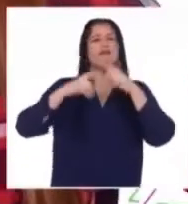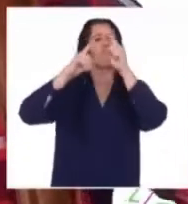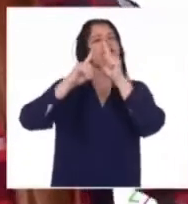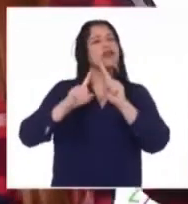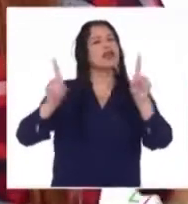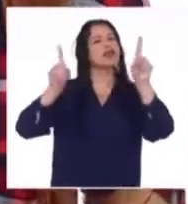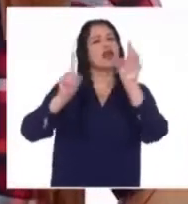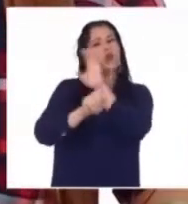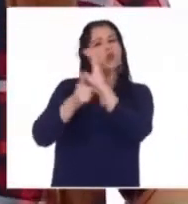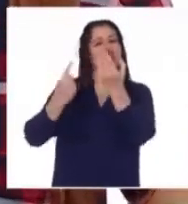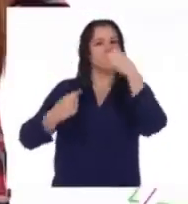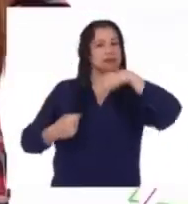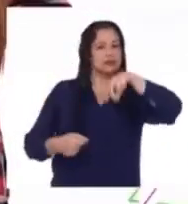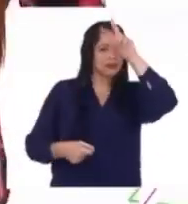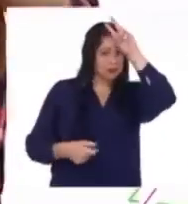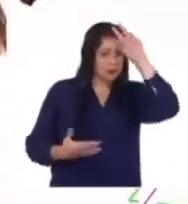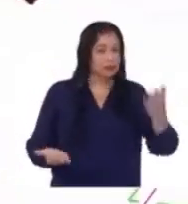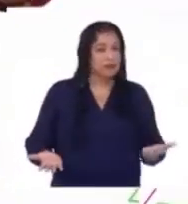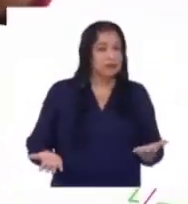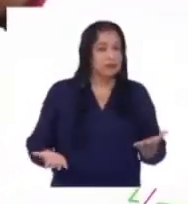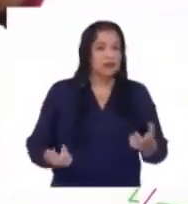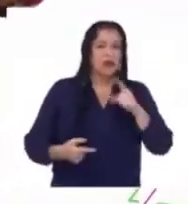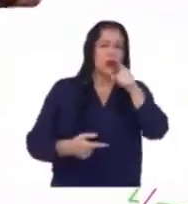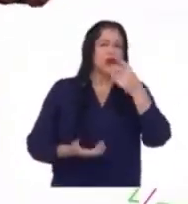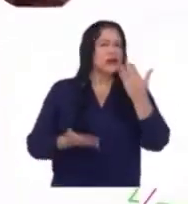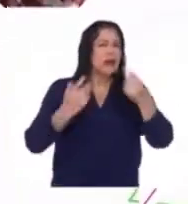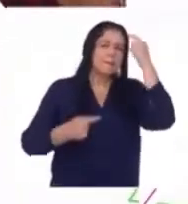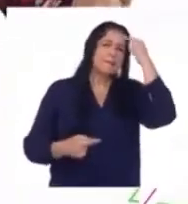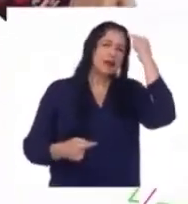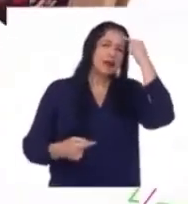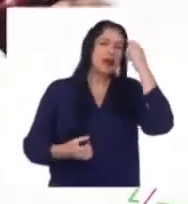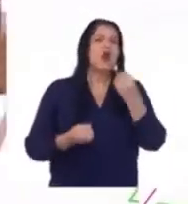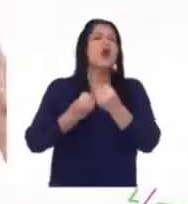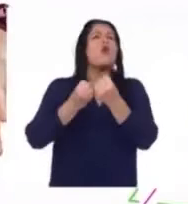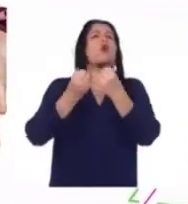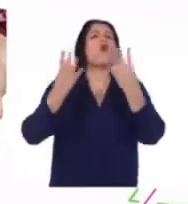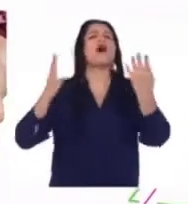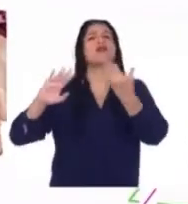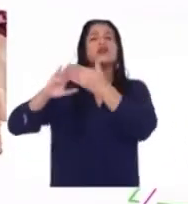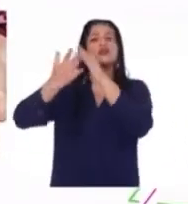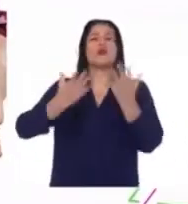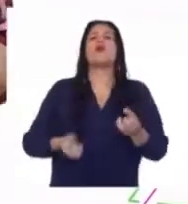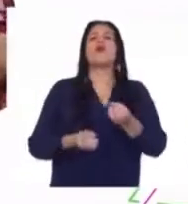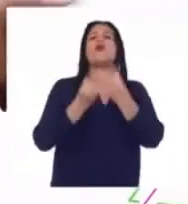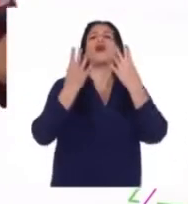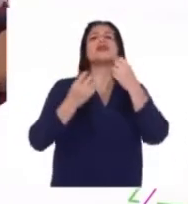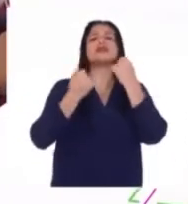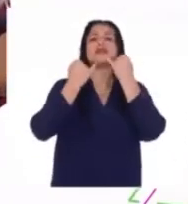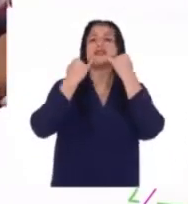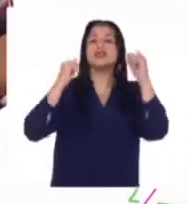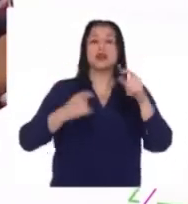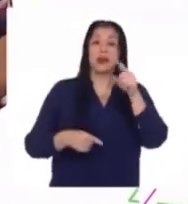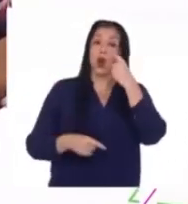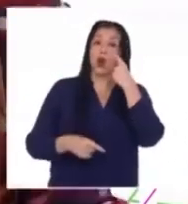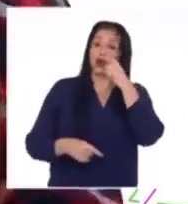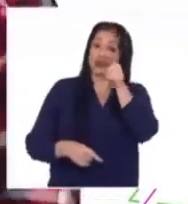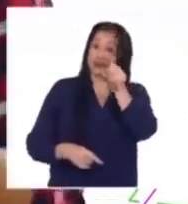de cultura que tenemos? ¿Ustedes se han puesto a pensar cuántos pueblos o lenguas conocen?